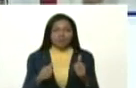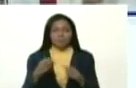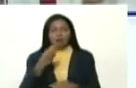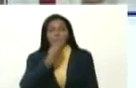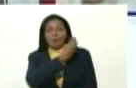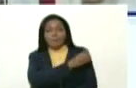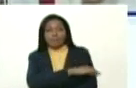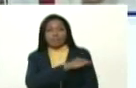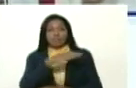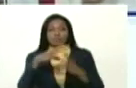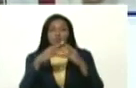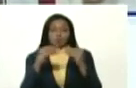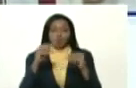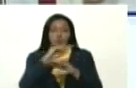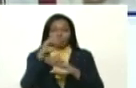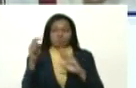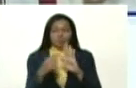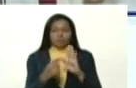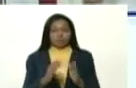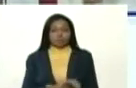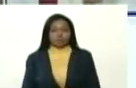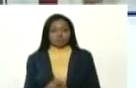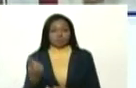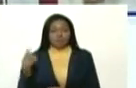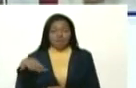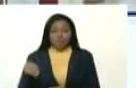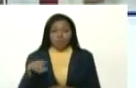hospitalario, todo. Tenemos el proyecto.